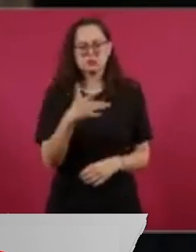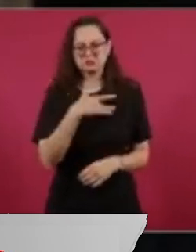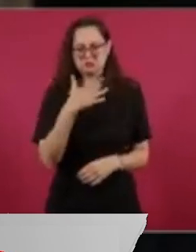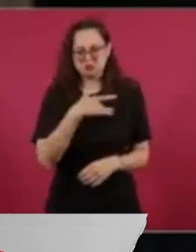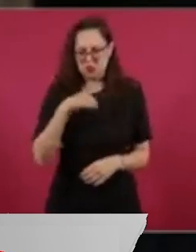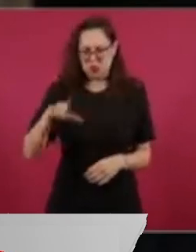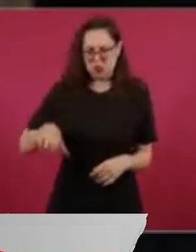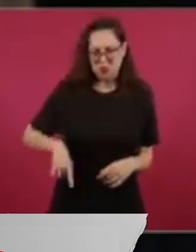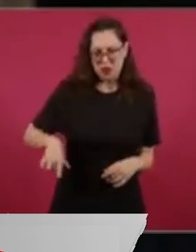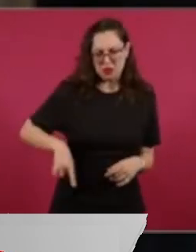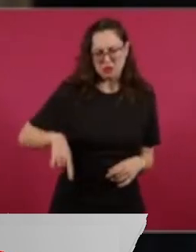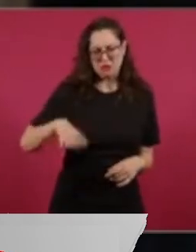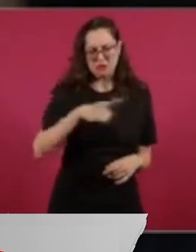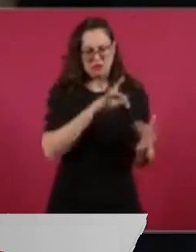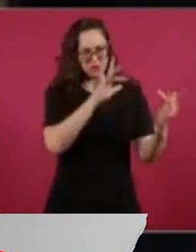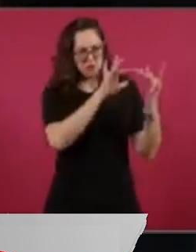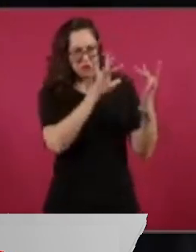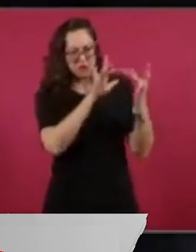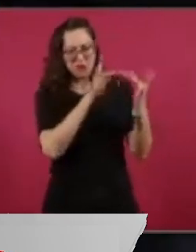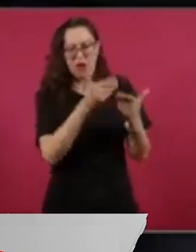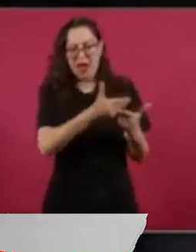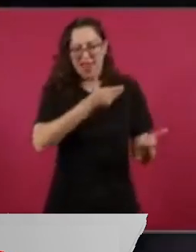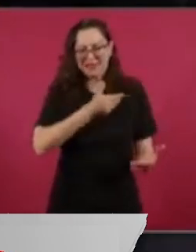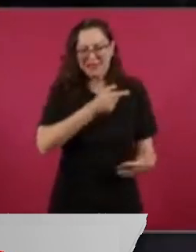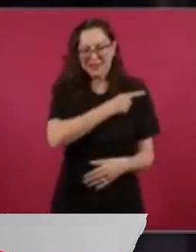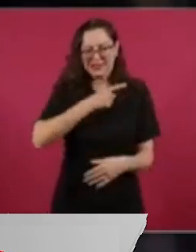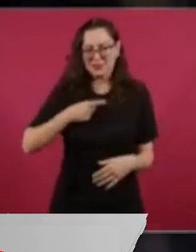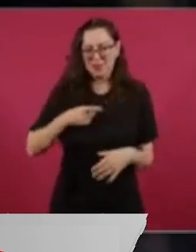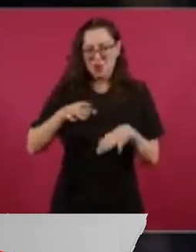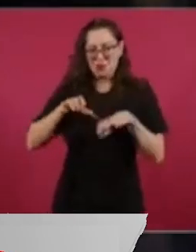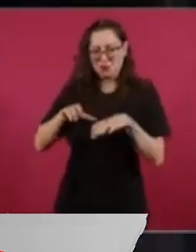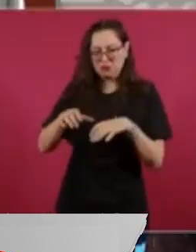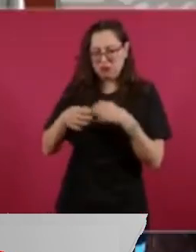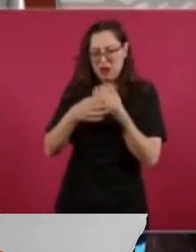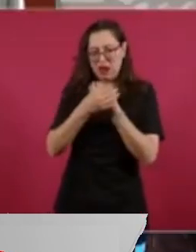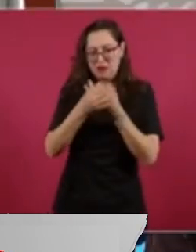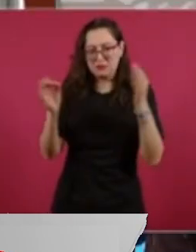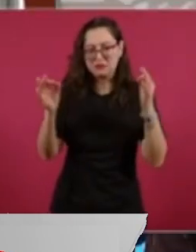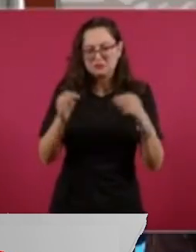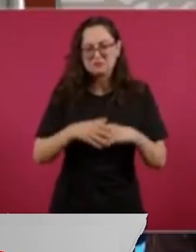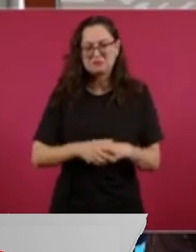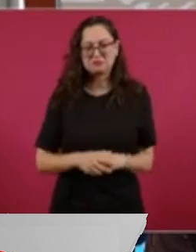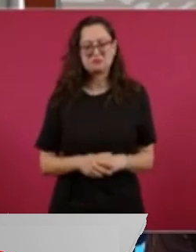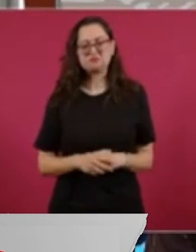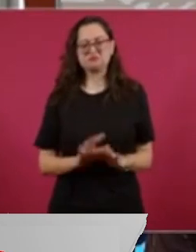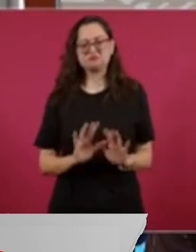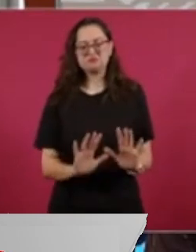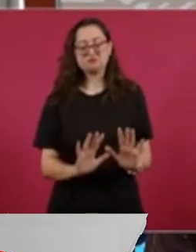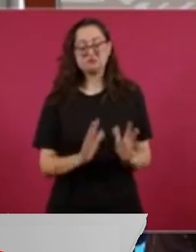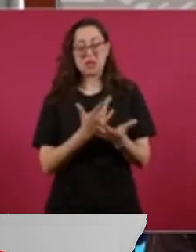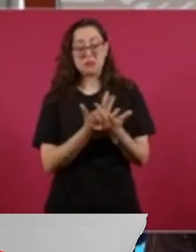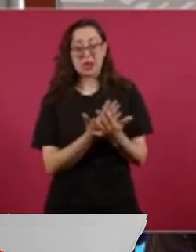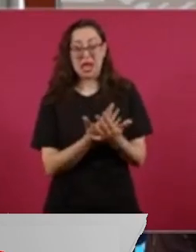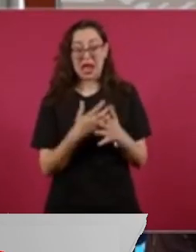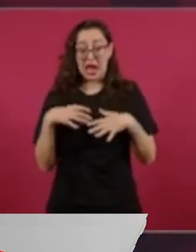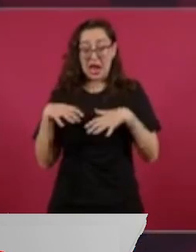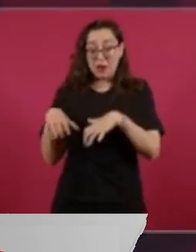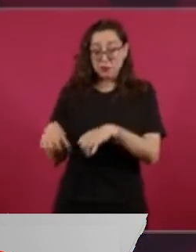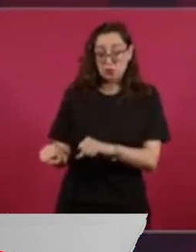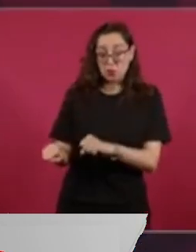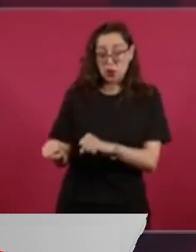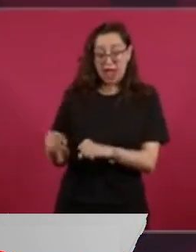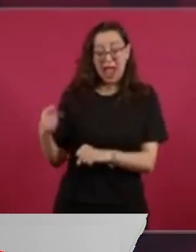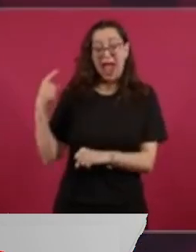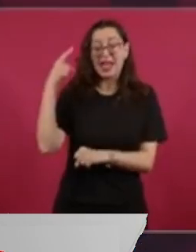le informara usted personalmente sobre esta captura? Hay que esperar a ver si la captura fue